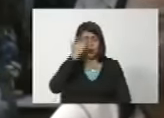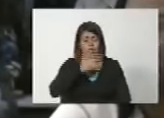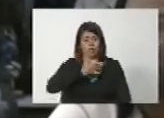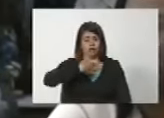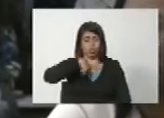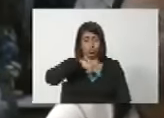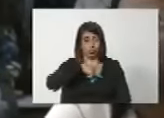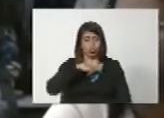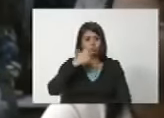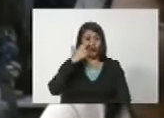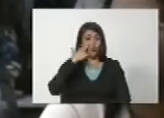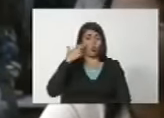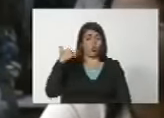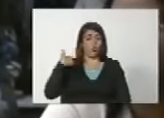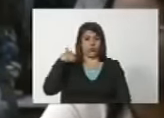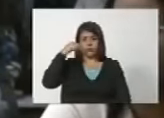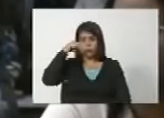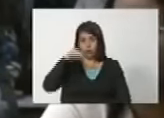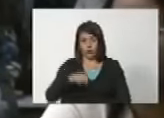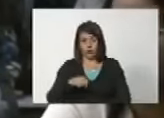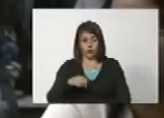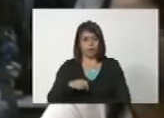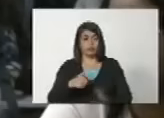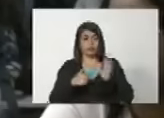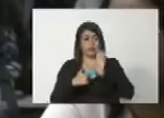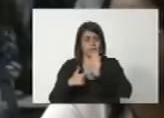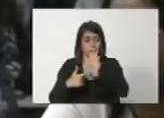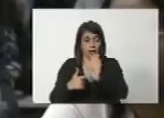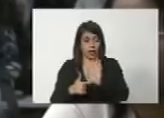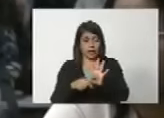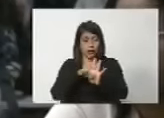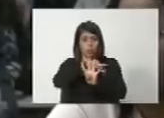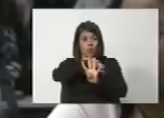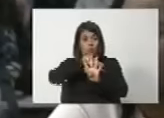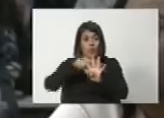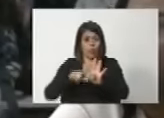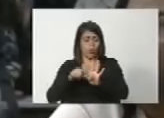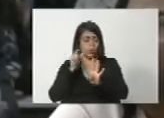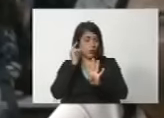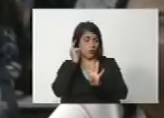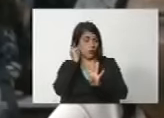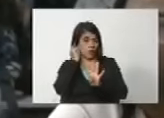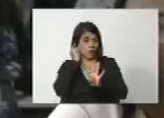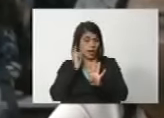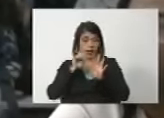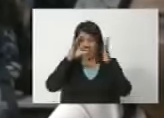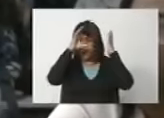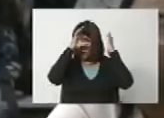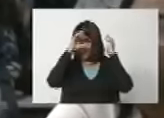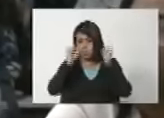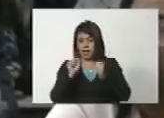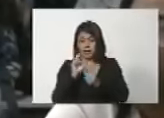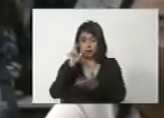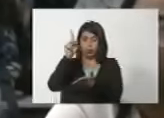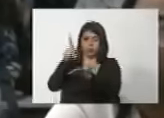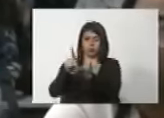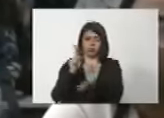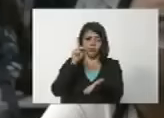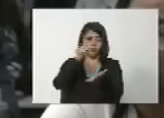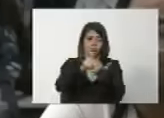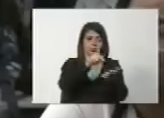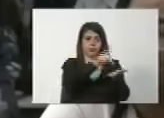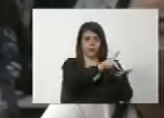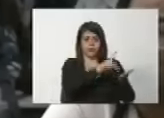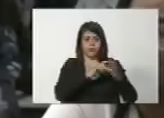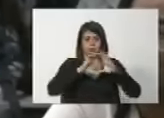nosotros nos orgullece el día de hoy que se presente cuatro mujeres que van a ser embajadoras ante el mundo y van